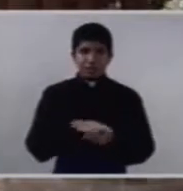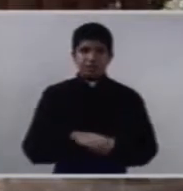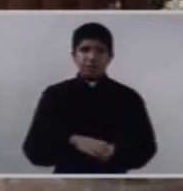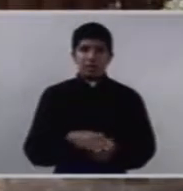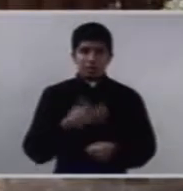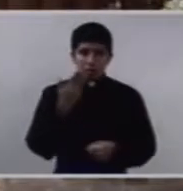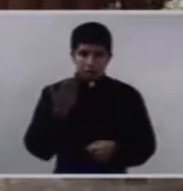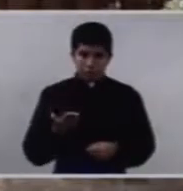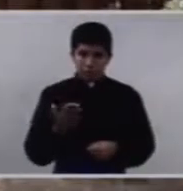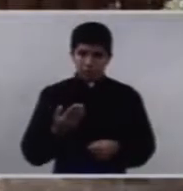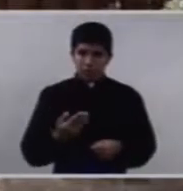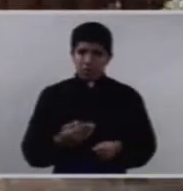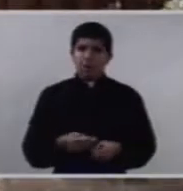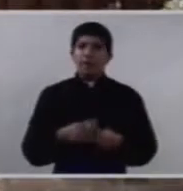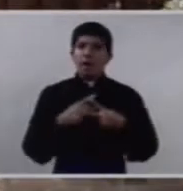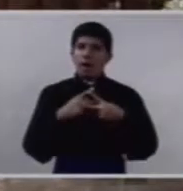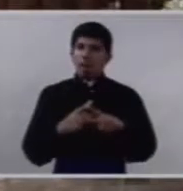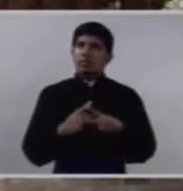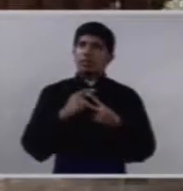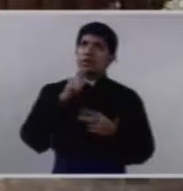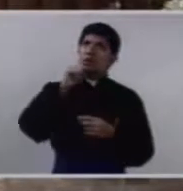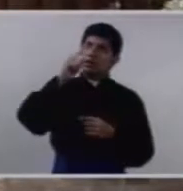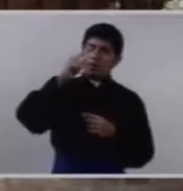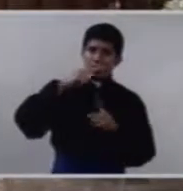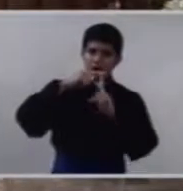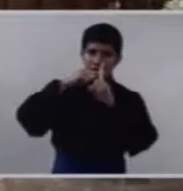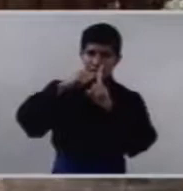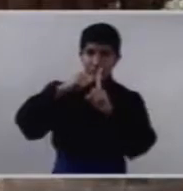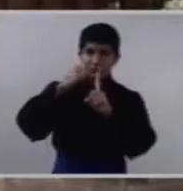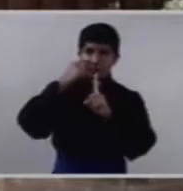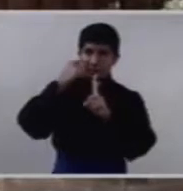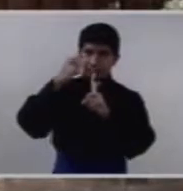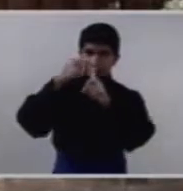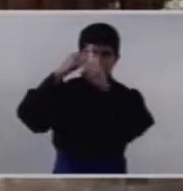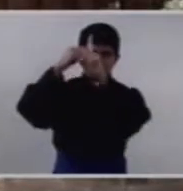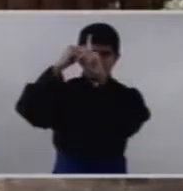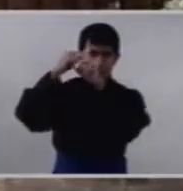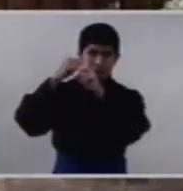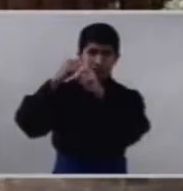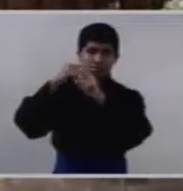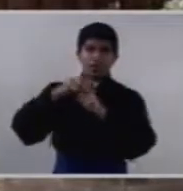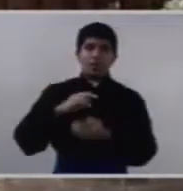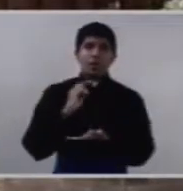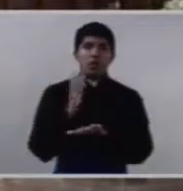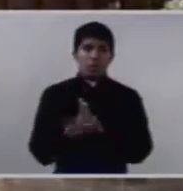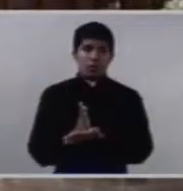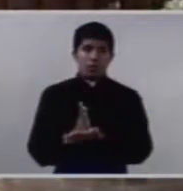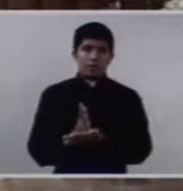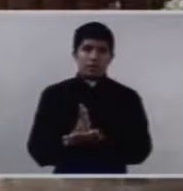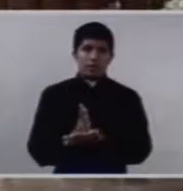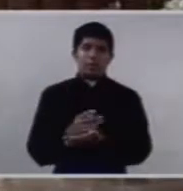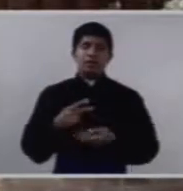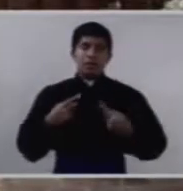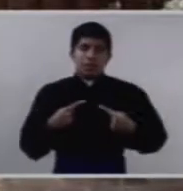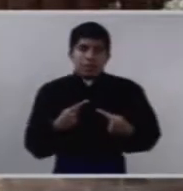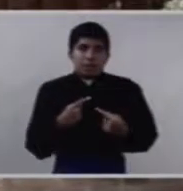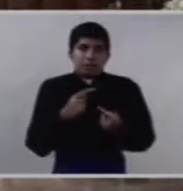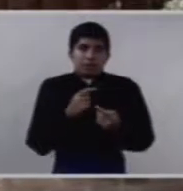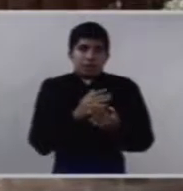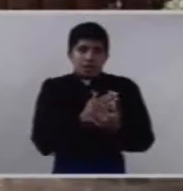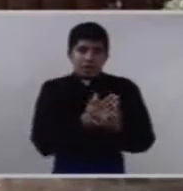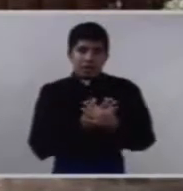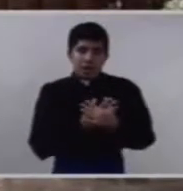serenidad mirar la cruz de Cristo. Solo quien ama